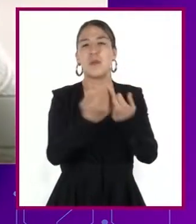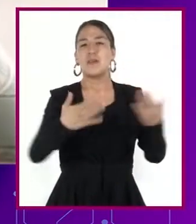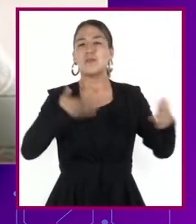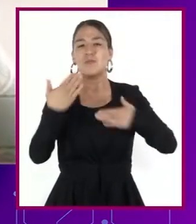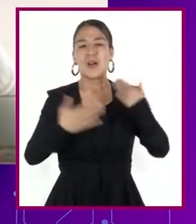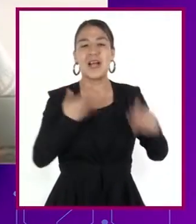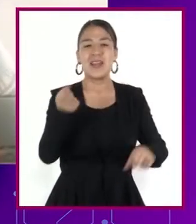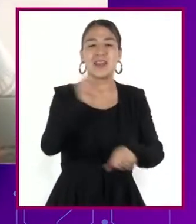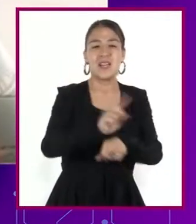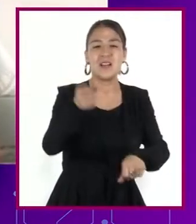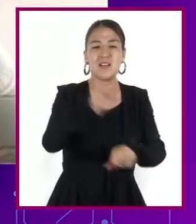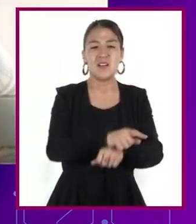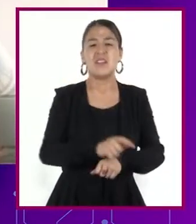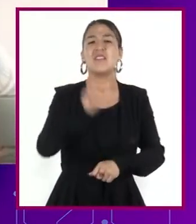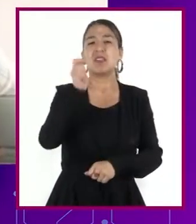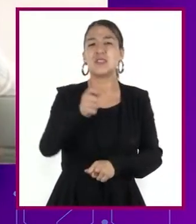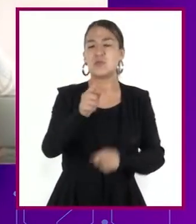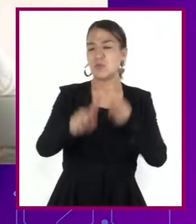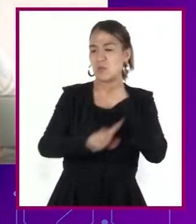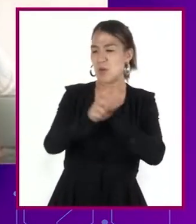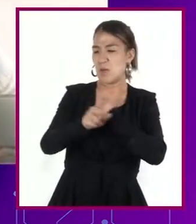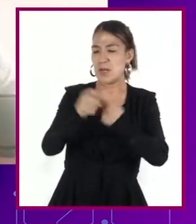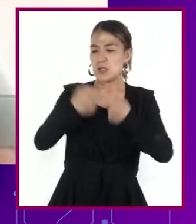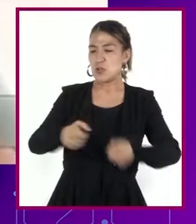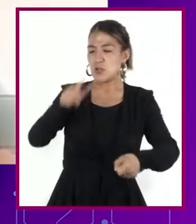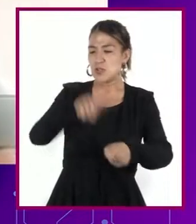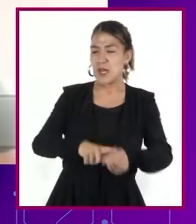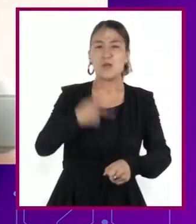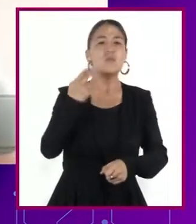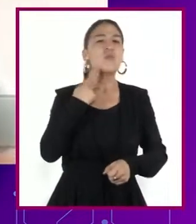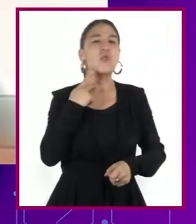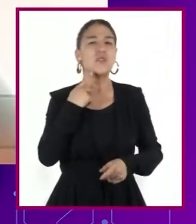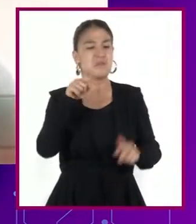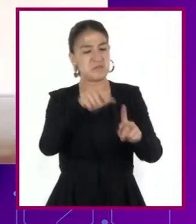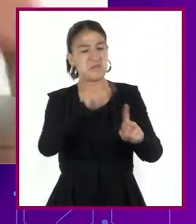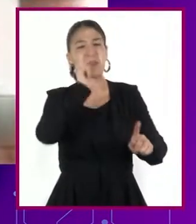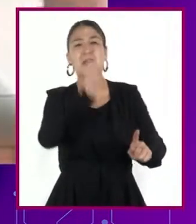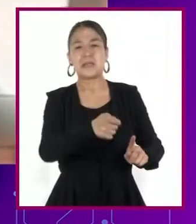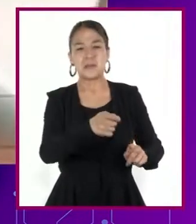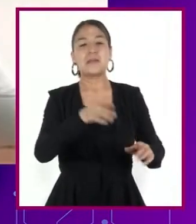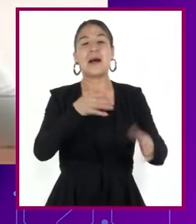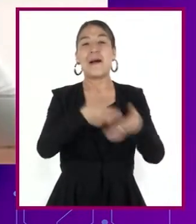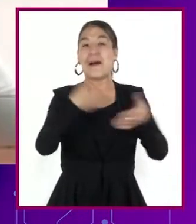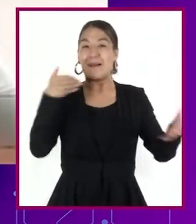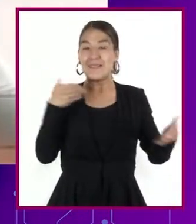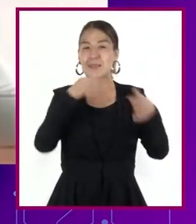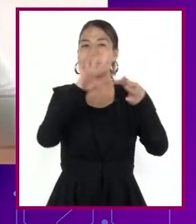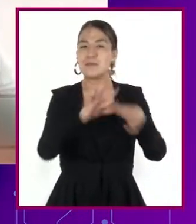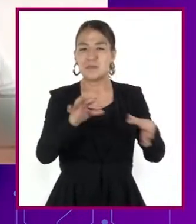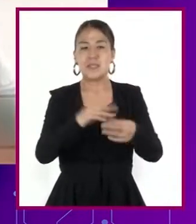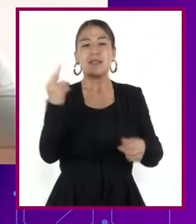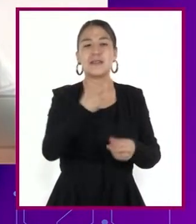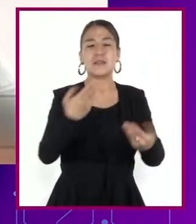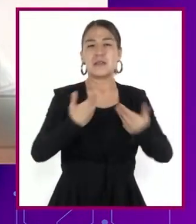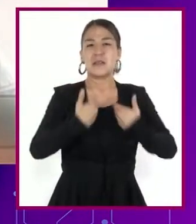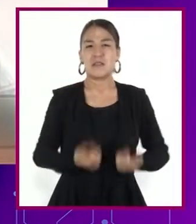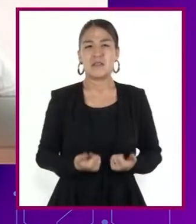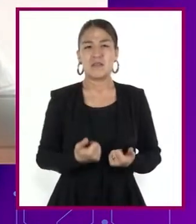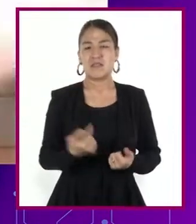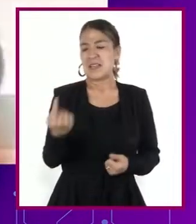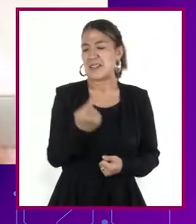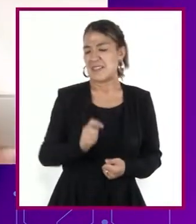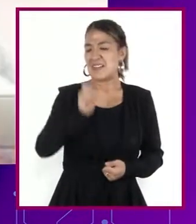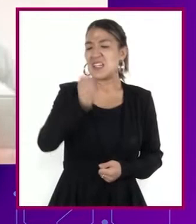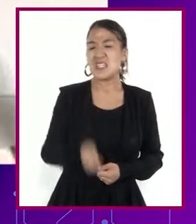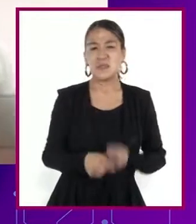es ¿qué son los conflictos sociales y políticos? Pero antes de empezar, es necesario que entendamos qué es un conflicto,